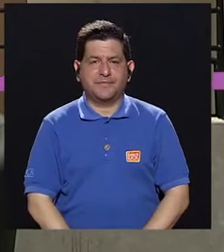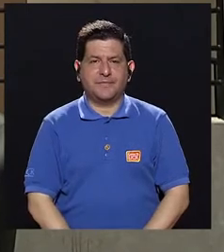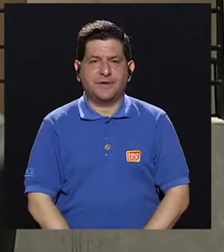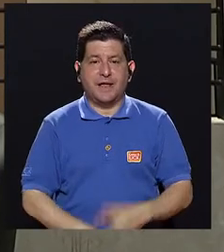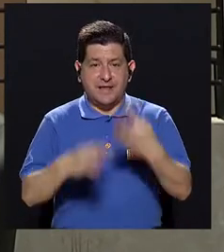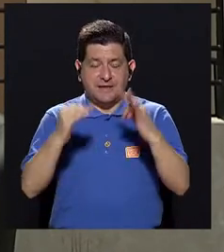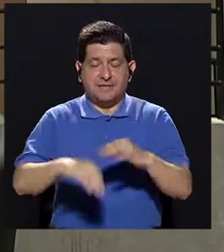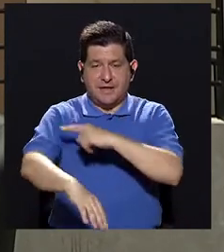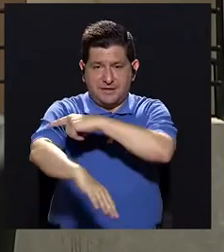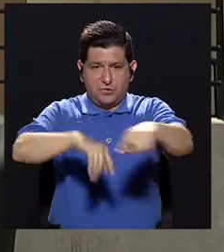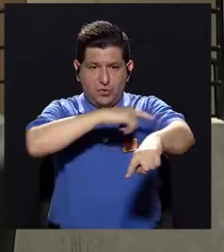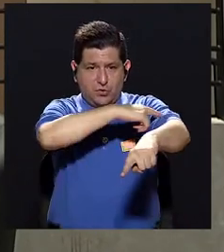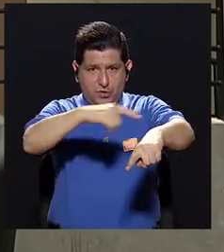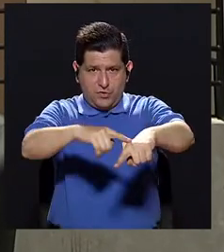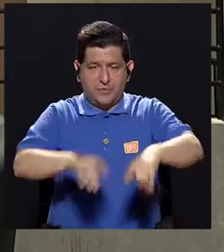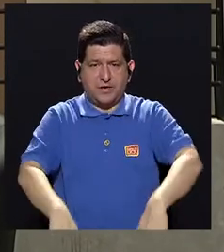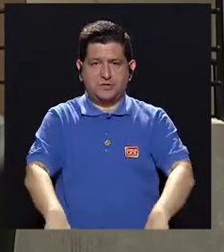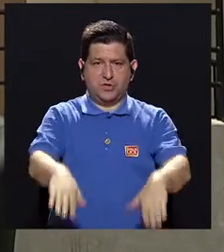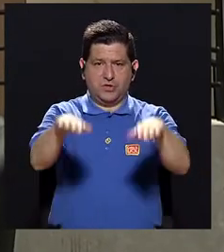brazos, eso ahí.